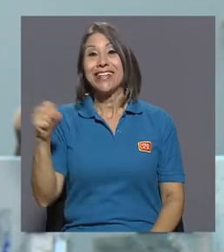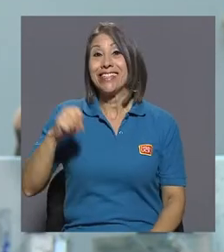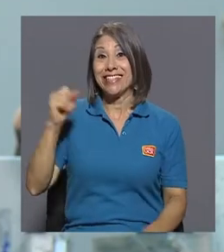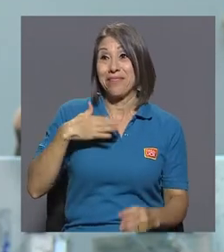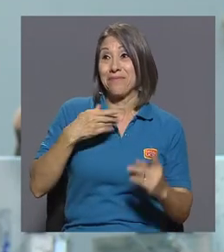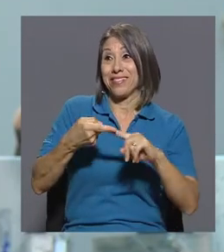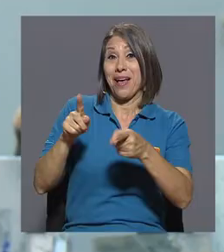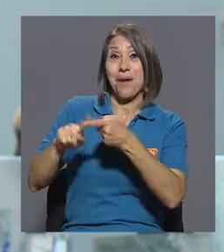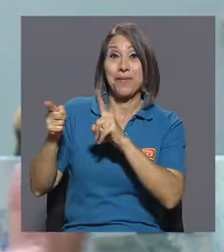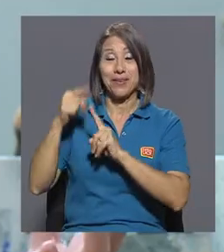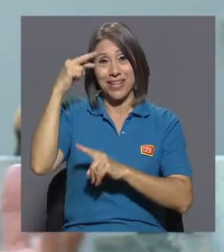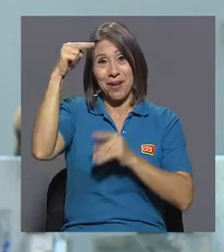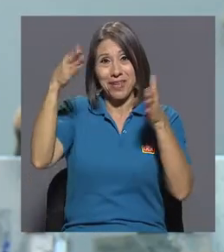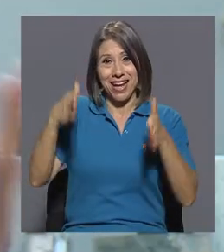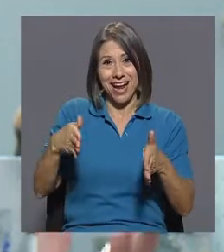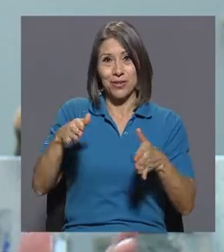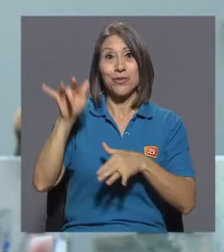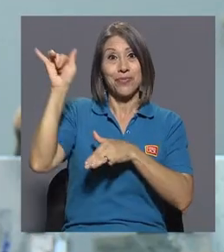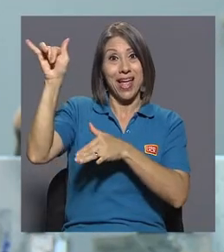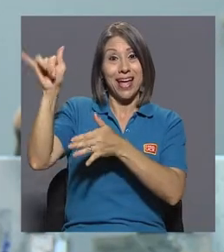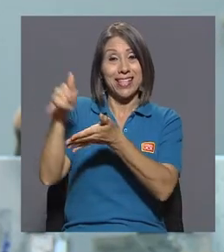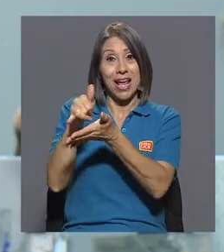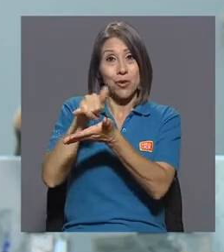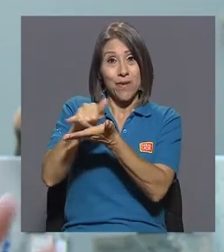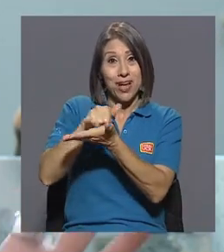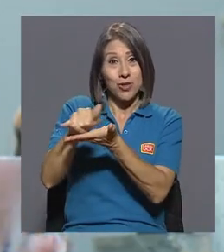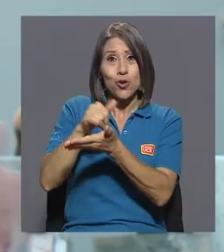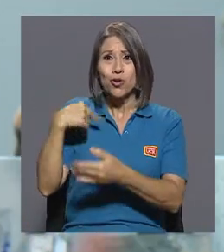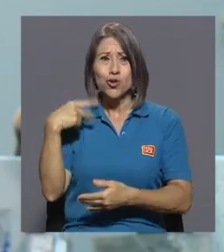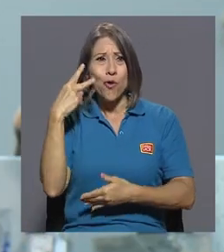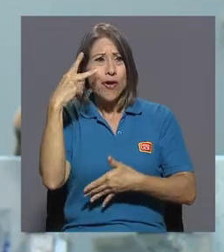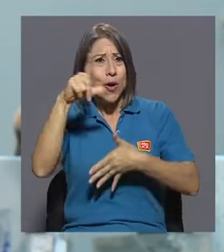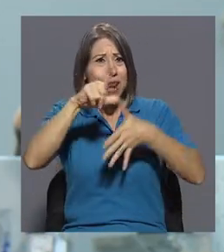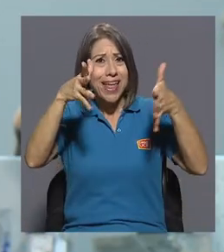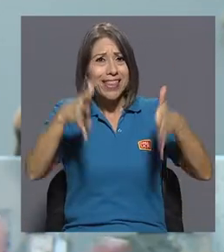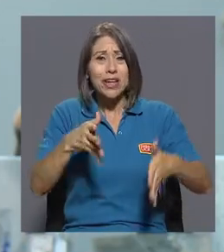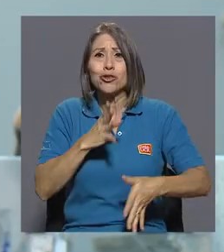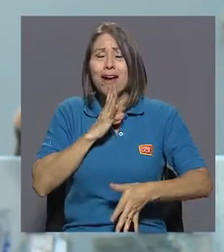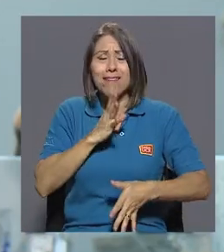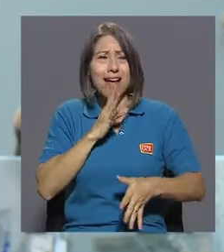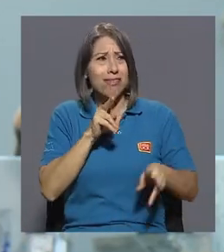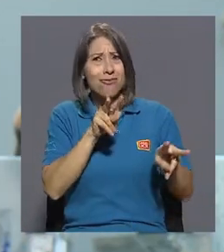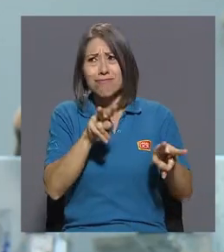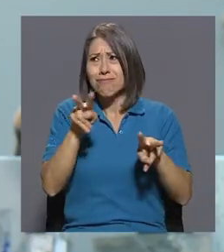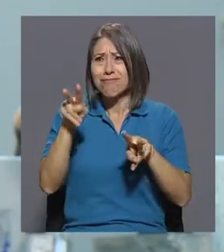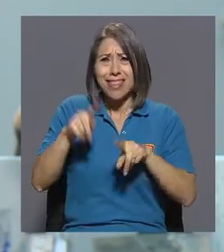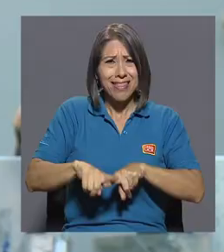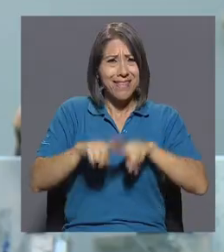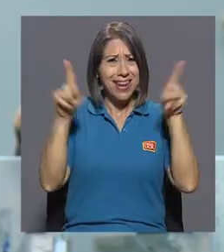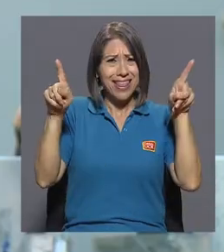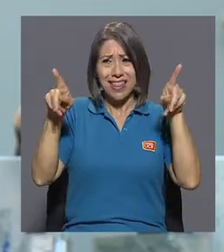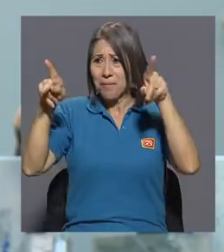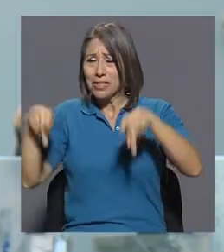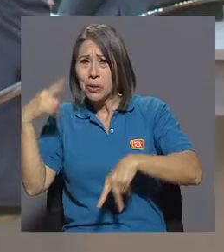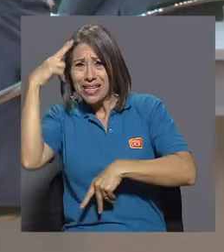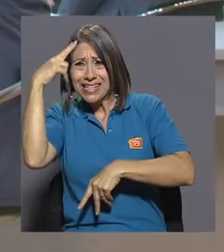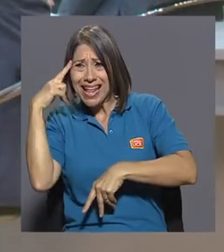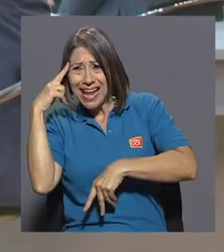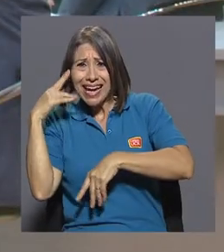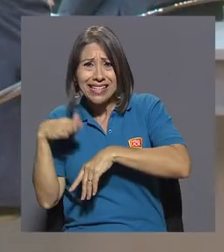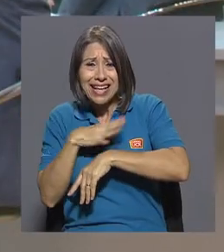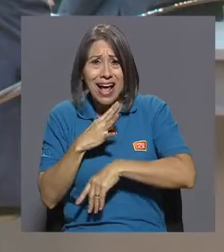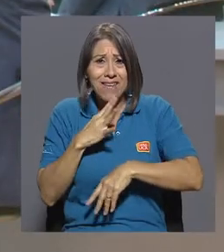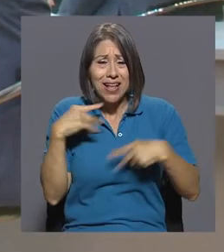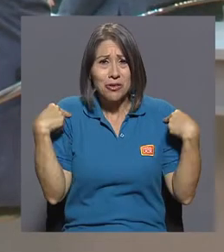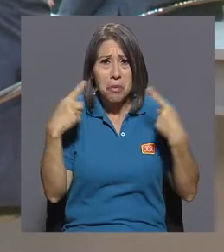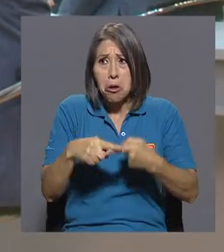York veo latinos hablando totalmente de verdad diferente, negros hablando español, yo no lo había visto en California, y eran